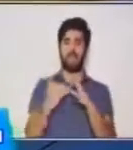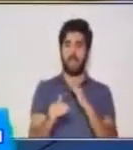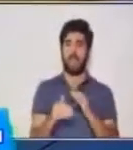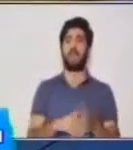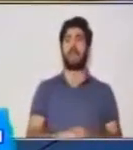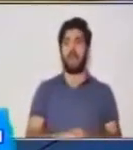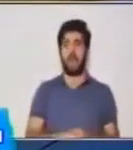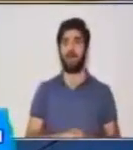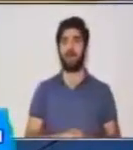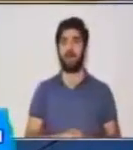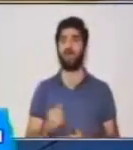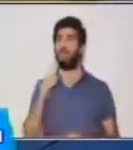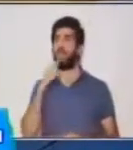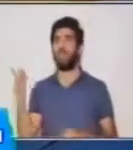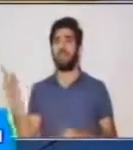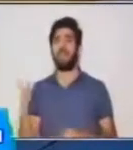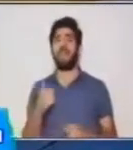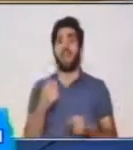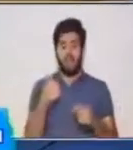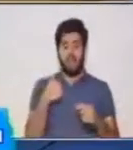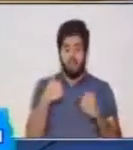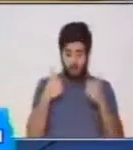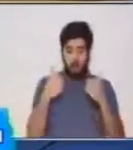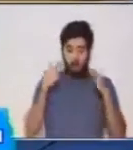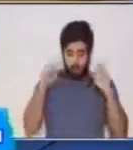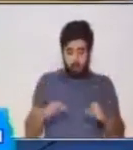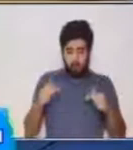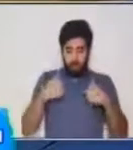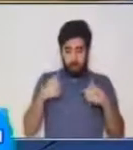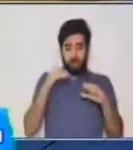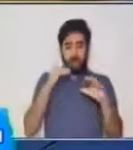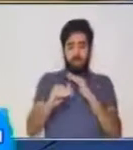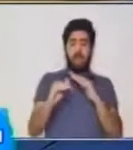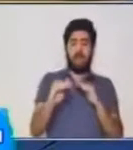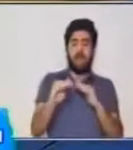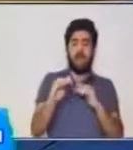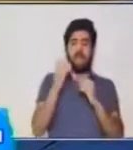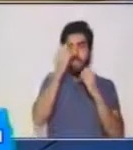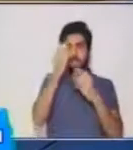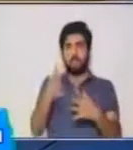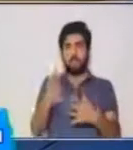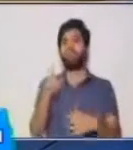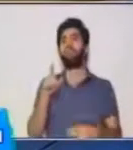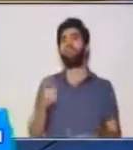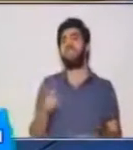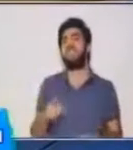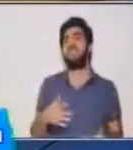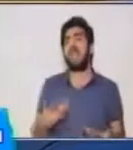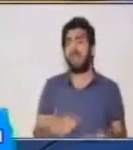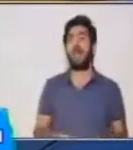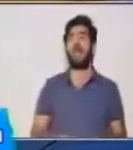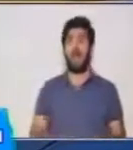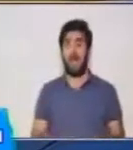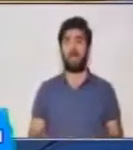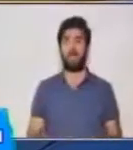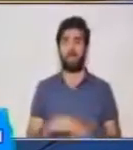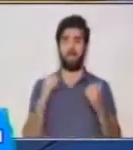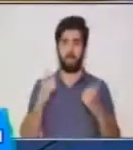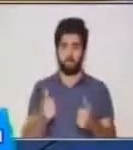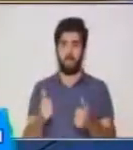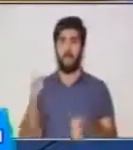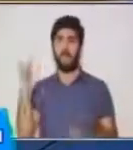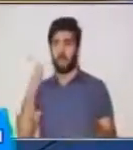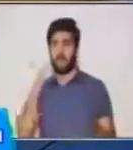¿Quién de estos 5 elementos es el que envía la información? Muy bien, exacto. El